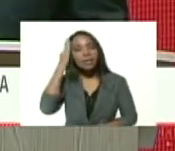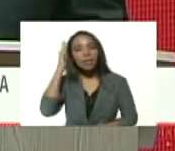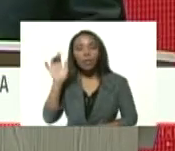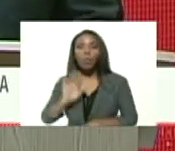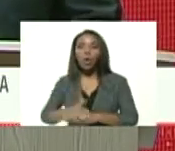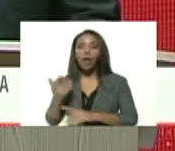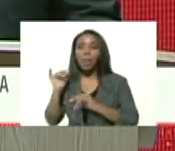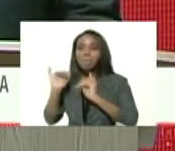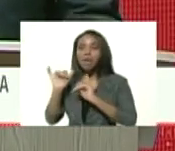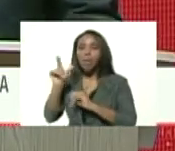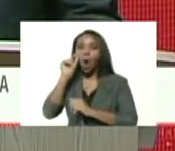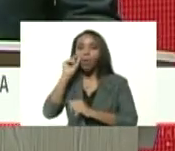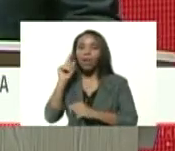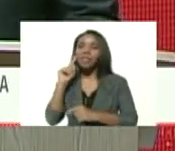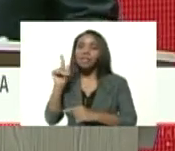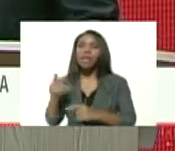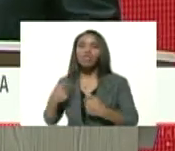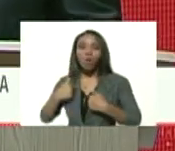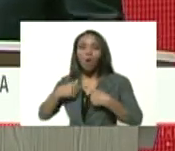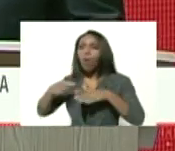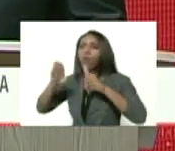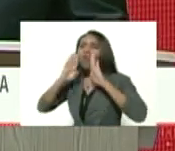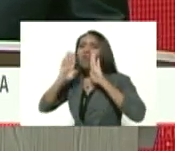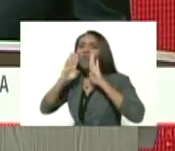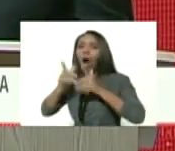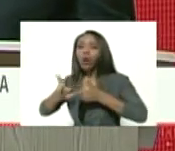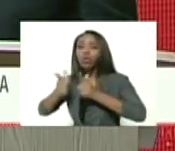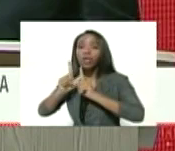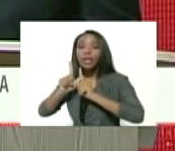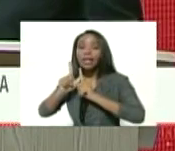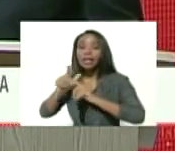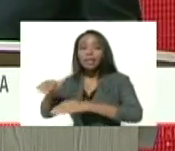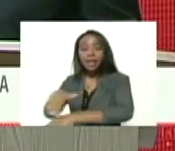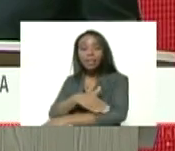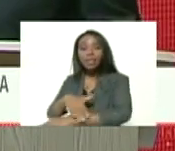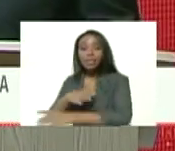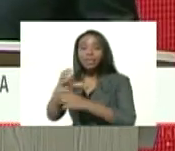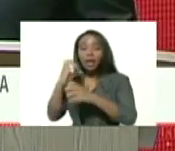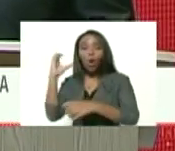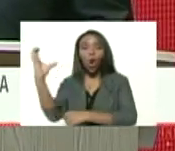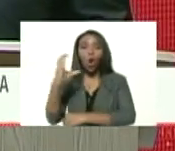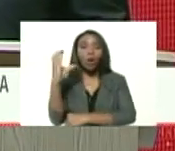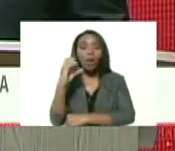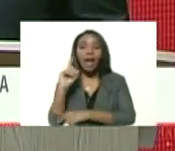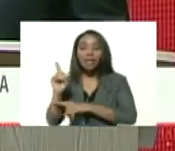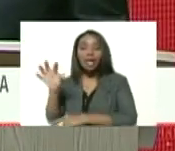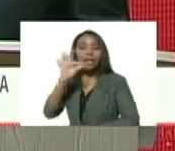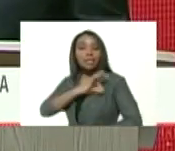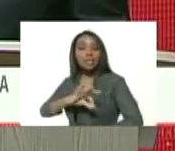señor Molinares Duque confiesa a las autoridades de tránsito de Colombia que la